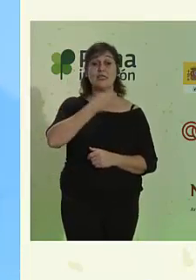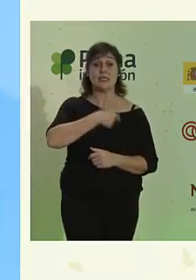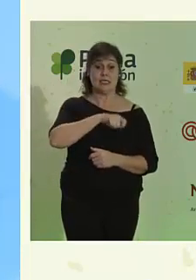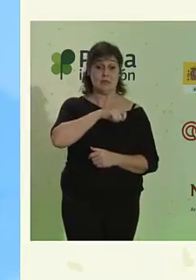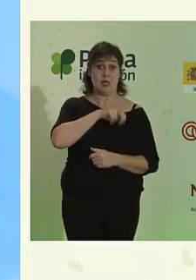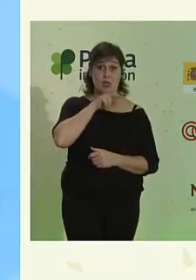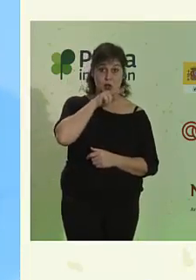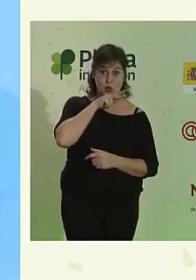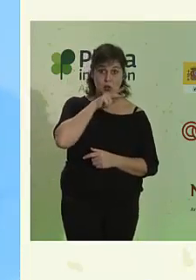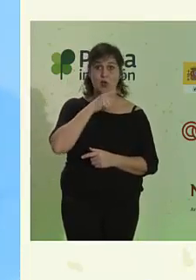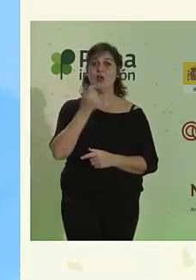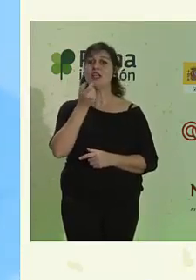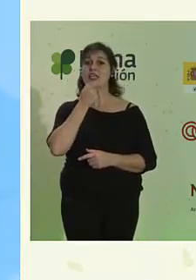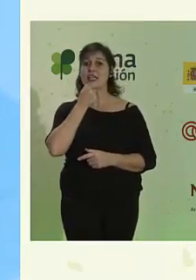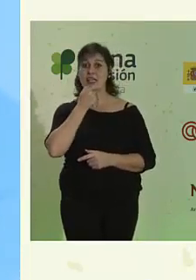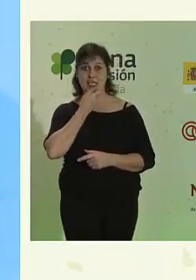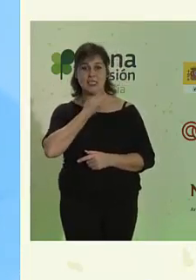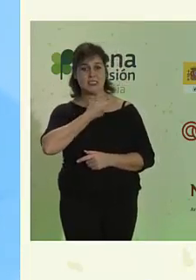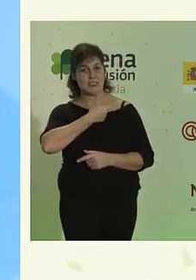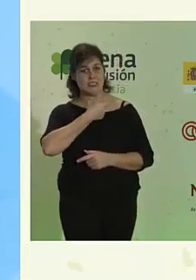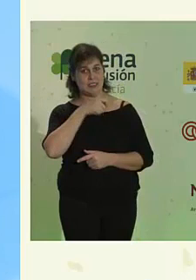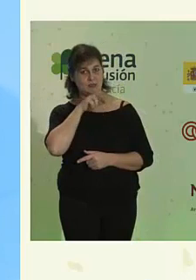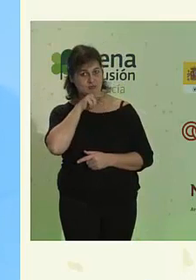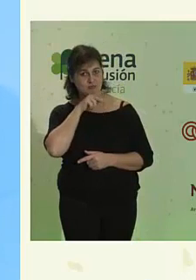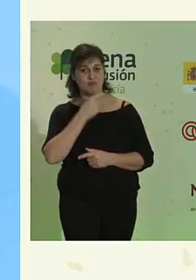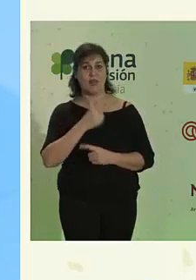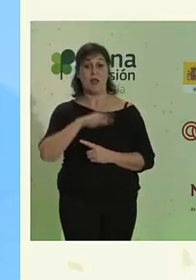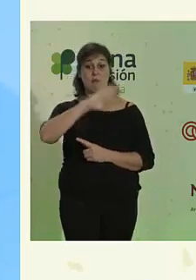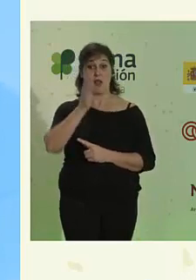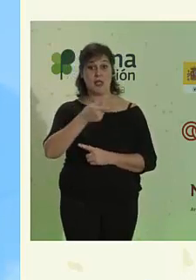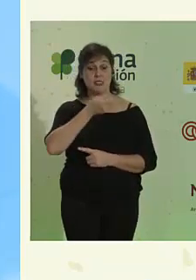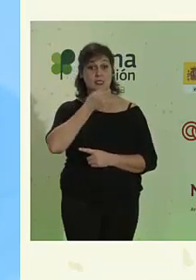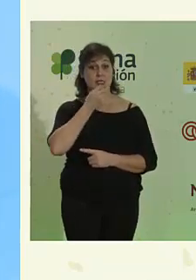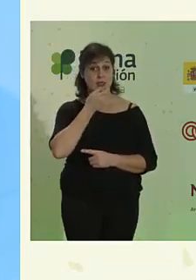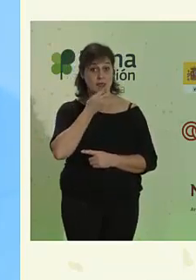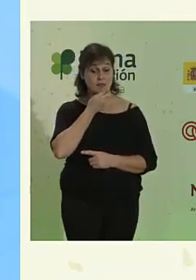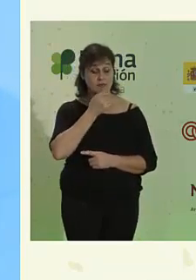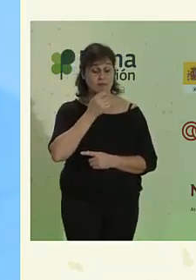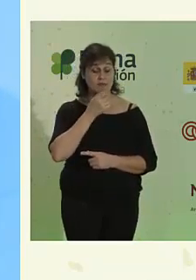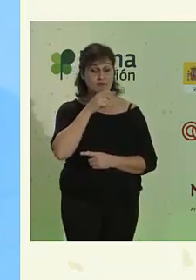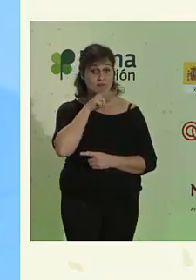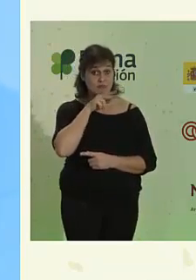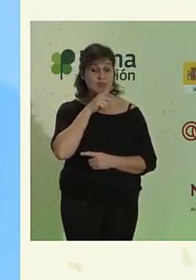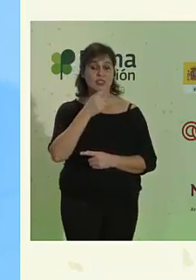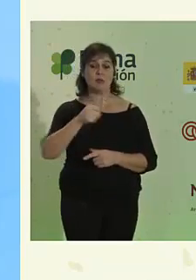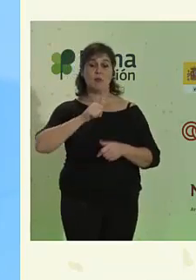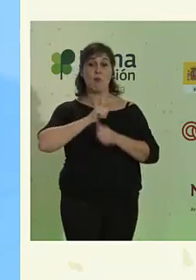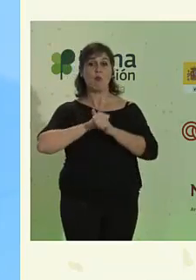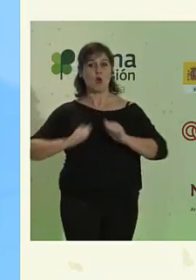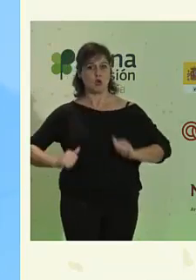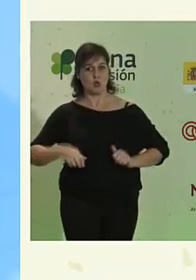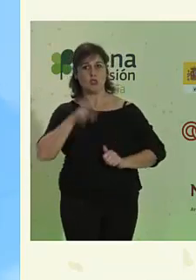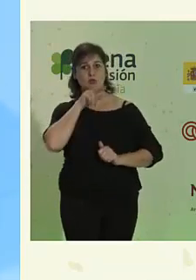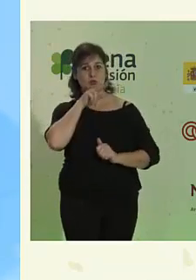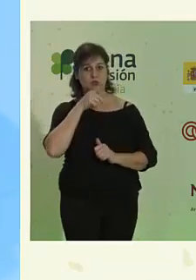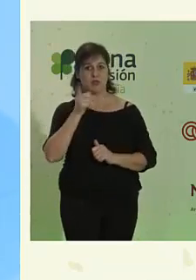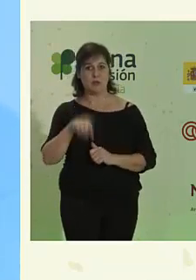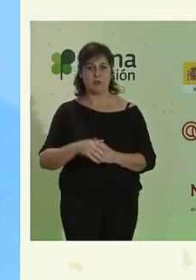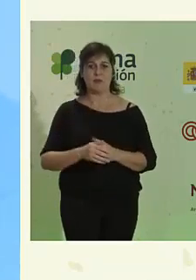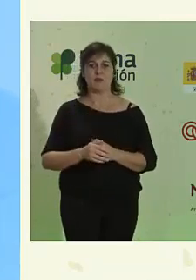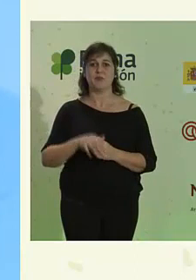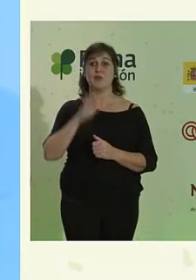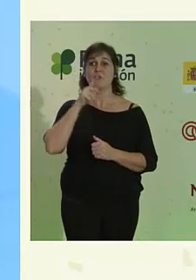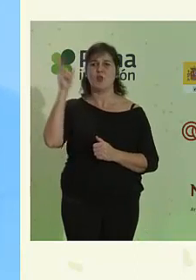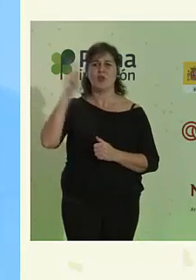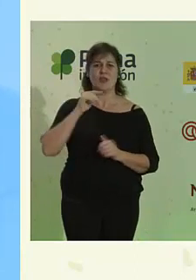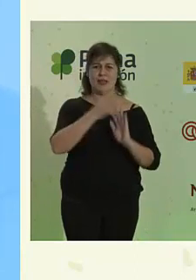Spanish, inglés, English, brasileiro y portugués. Porque hay personas de Irlanda,